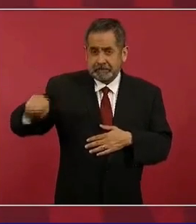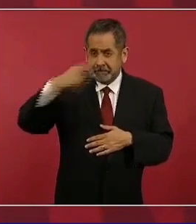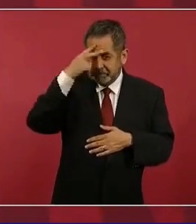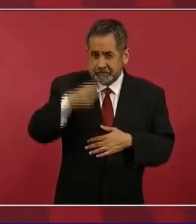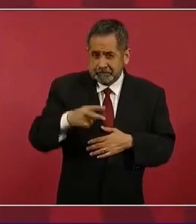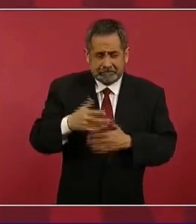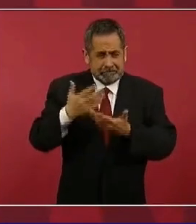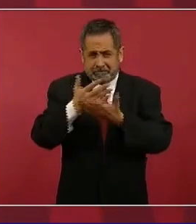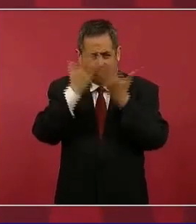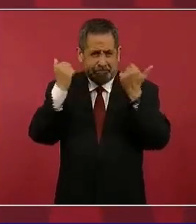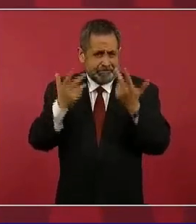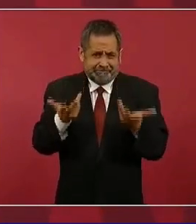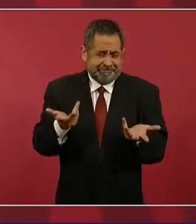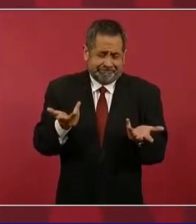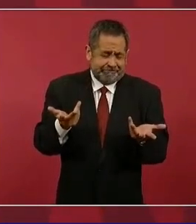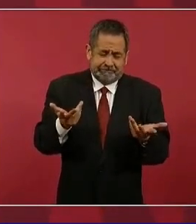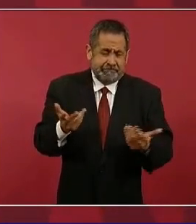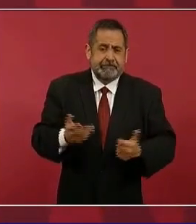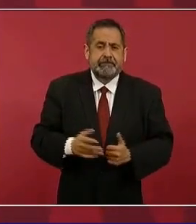No.